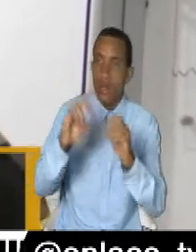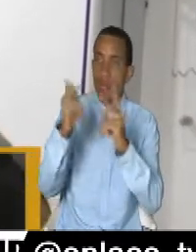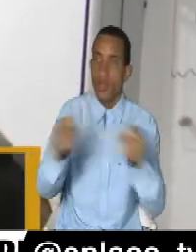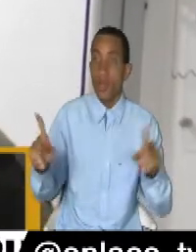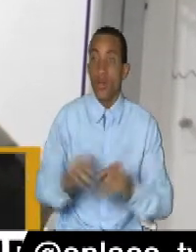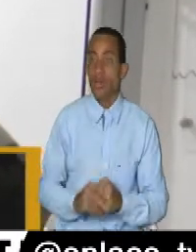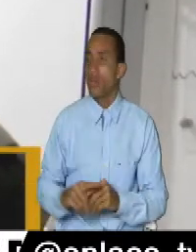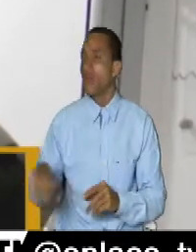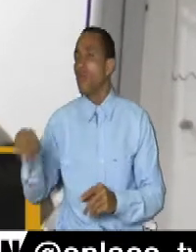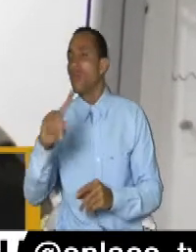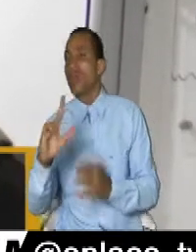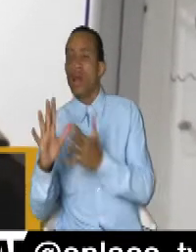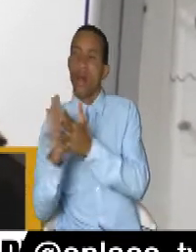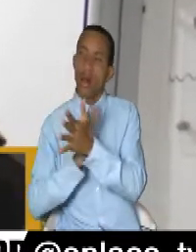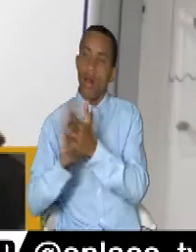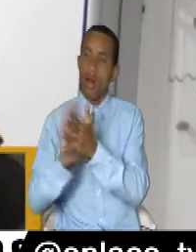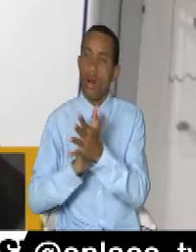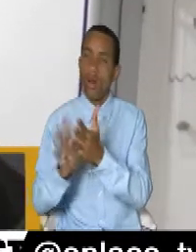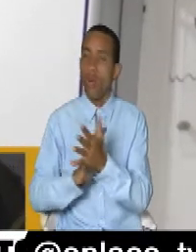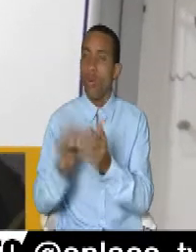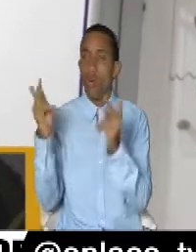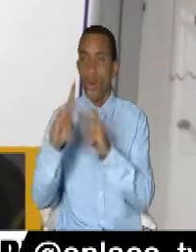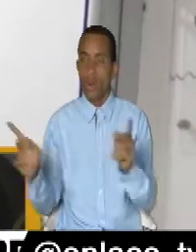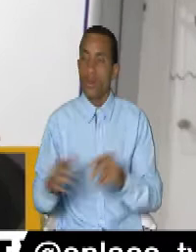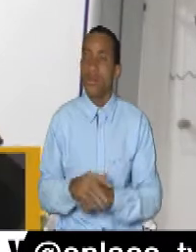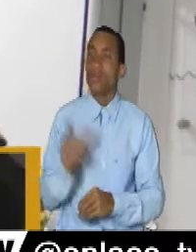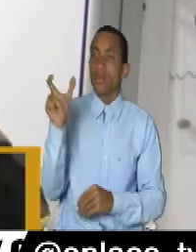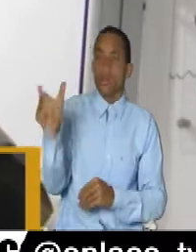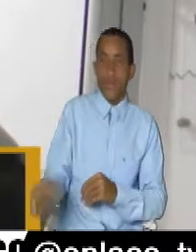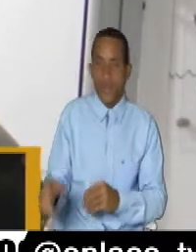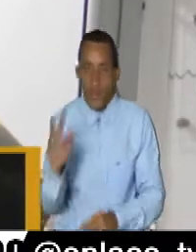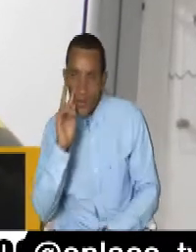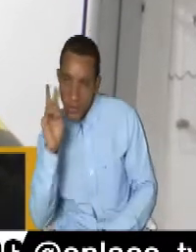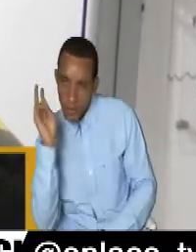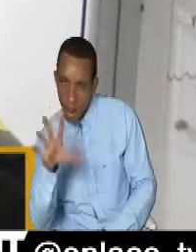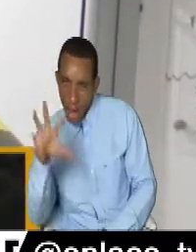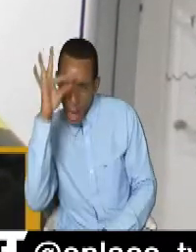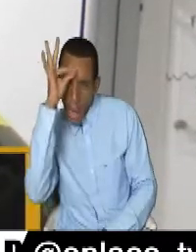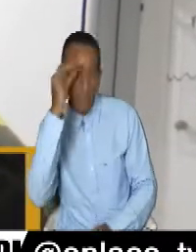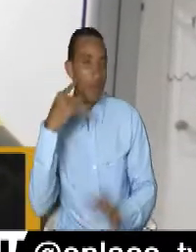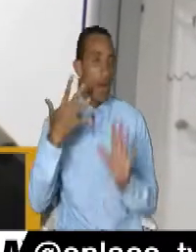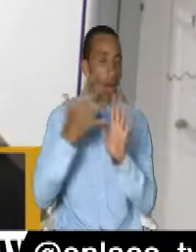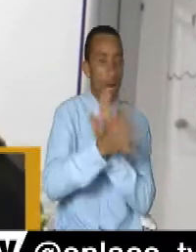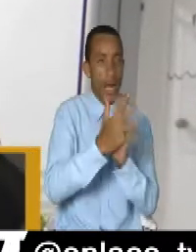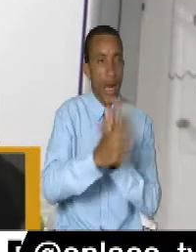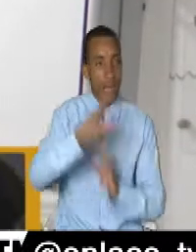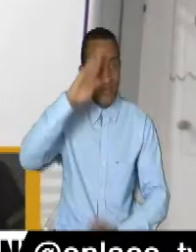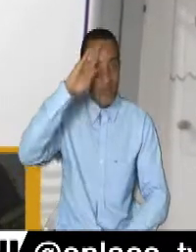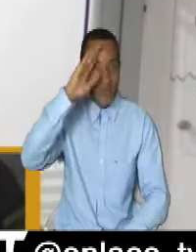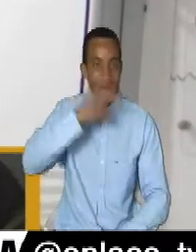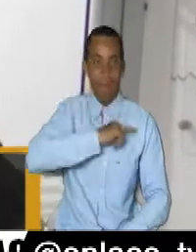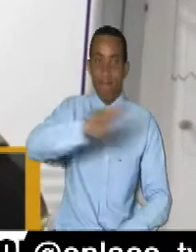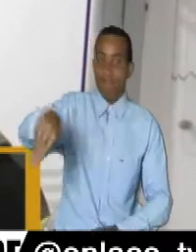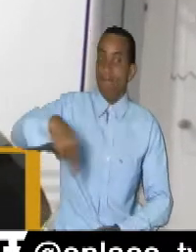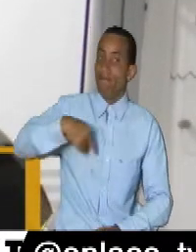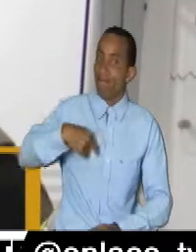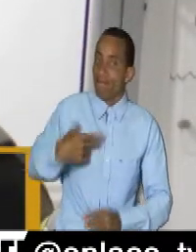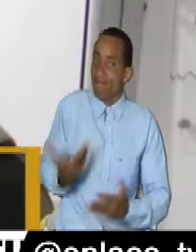de información humanas en ese lugar, y nosotros establecemos de que no